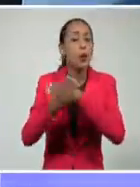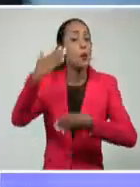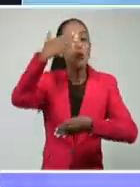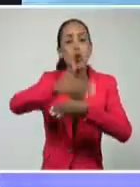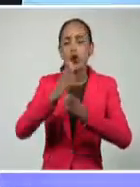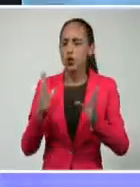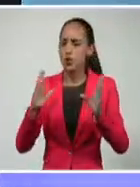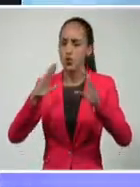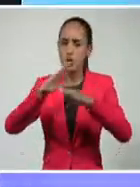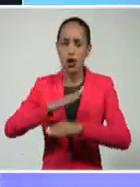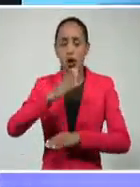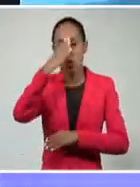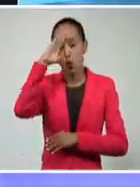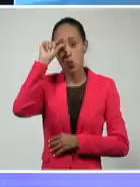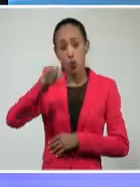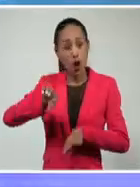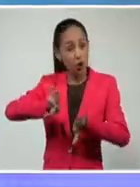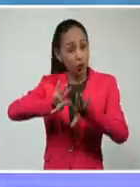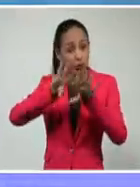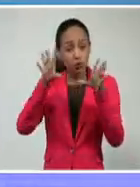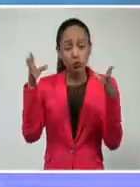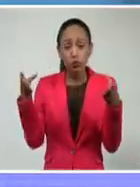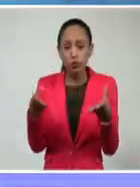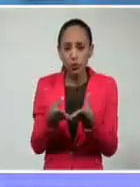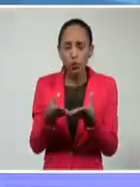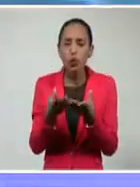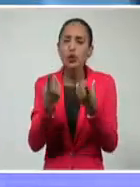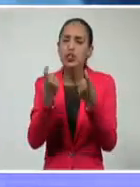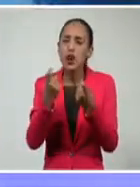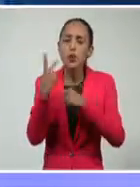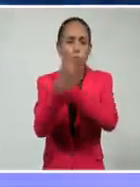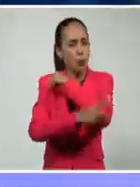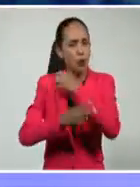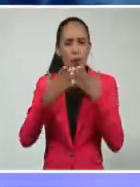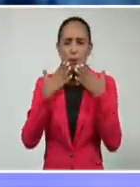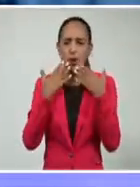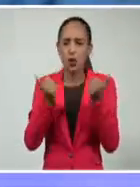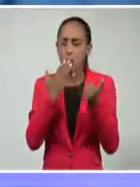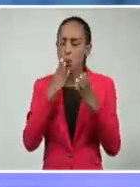cubanos, todos, nos merecemos ese país. Muy buenas noches para todos.